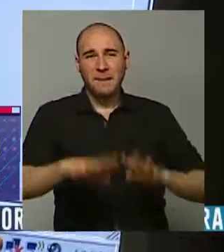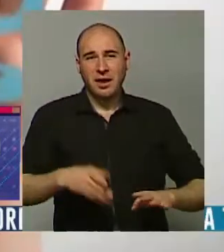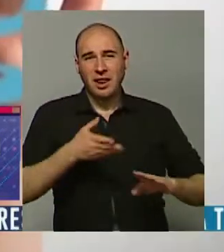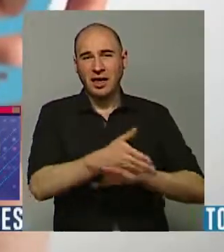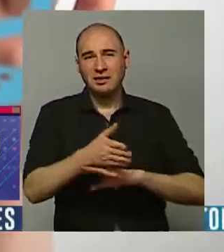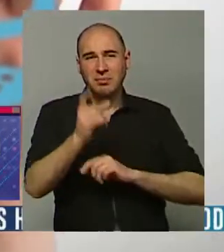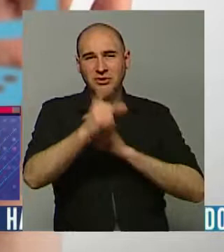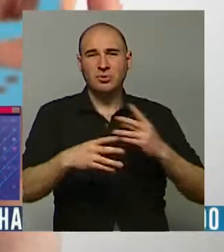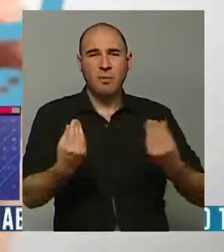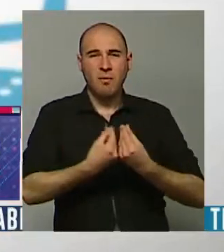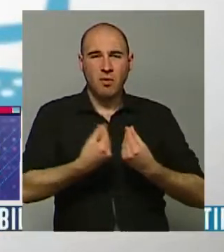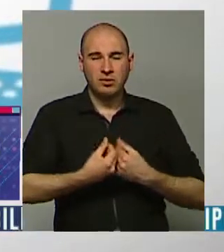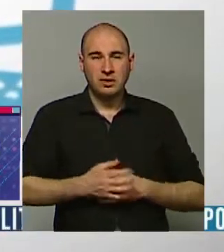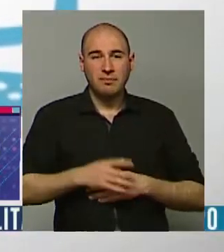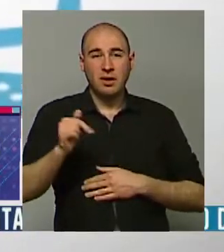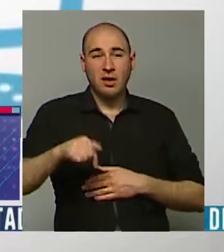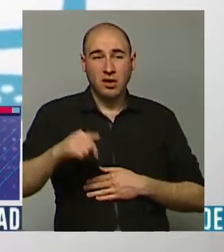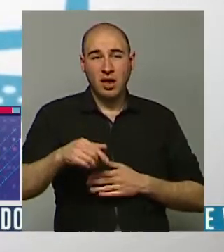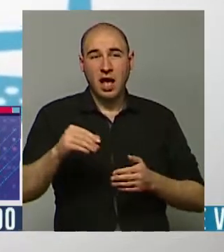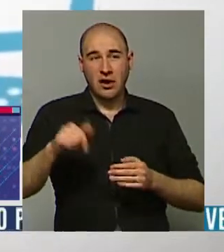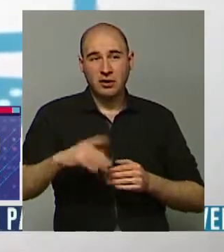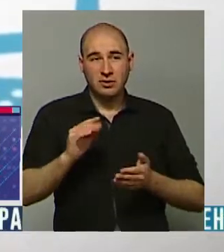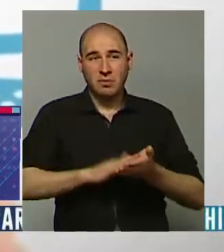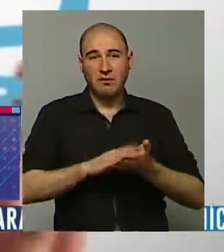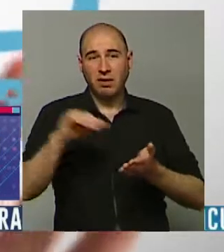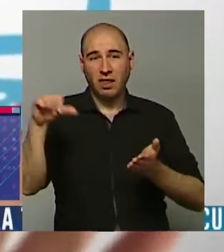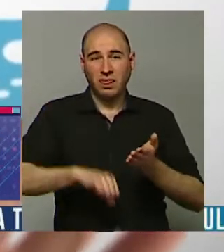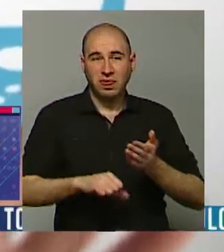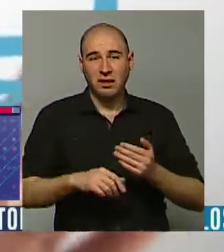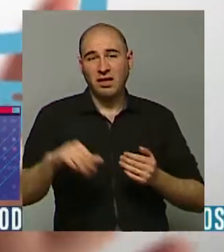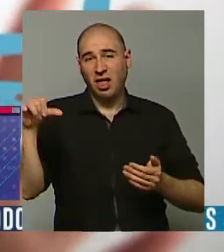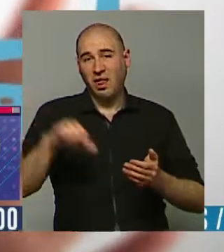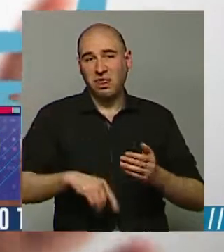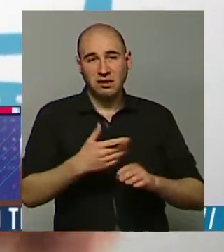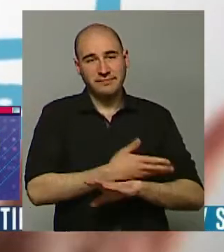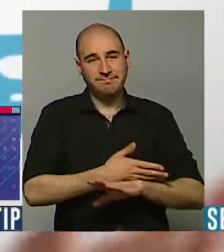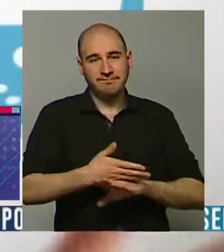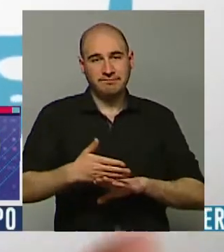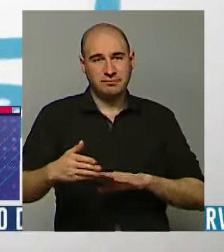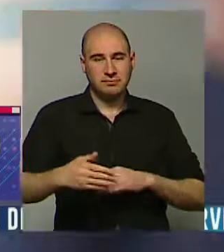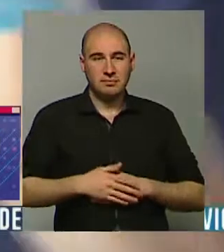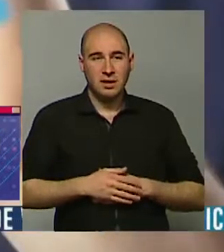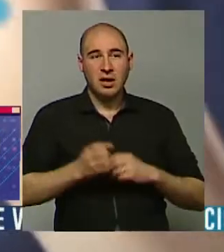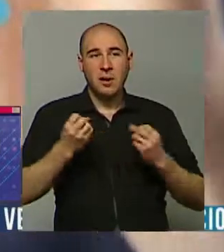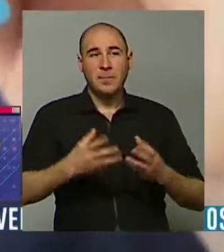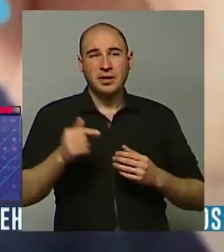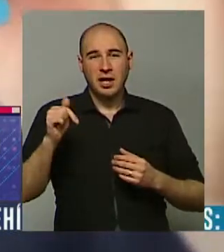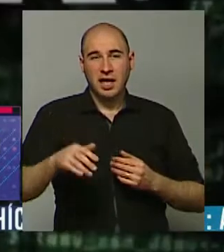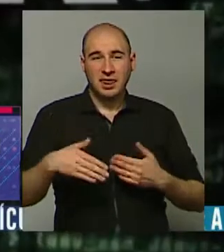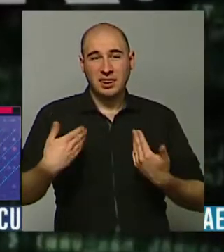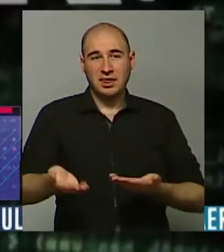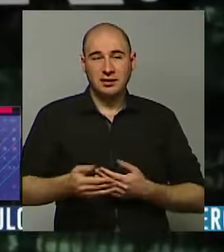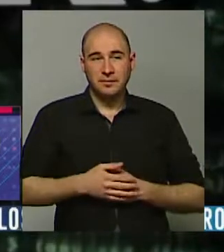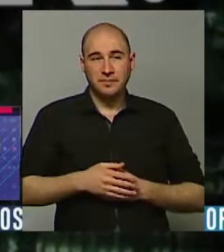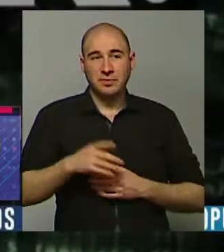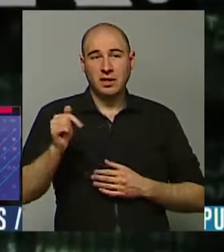por mucha gente. Hoy por hoy, ahora en este momento lo acabo de probar, está caído, o sea, sigue caído. Okay. Pues ya le brindó,